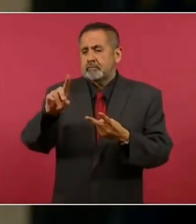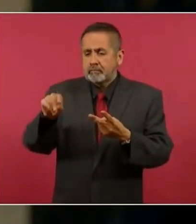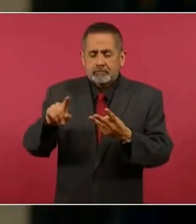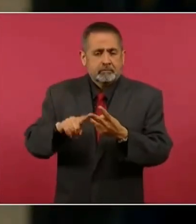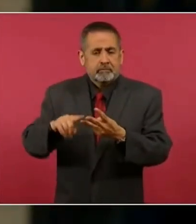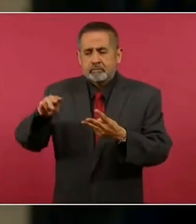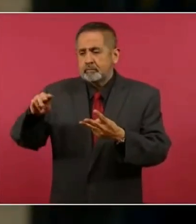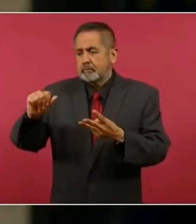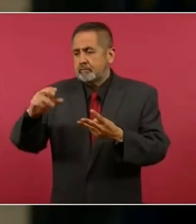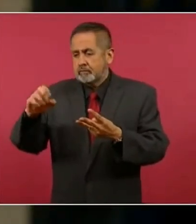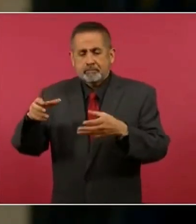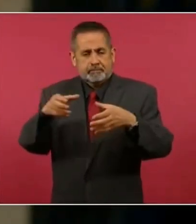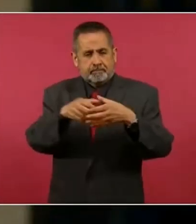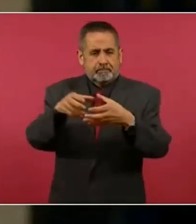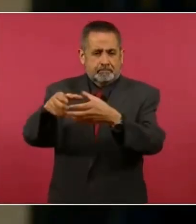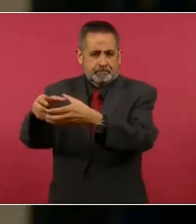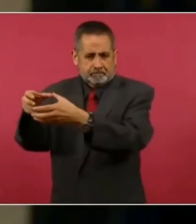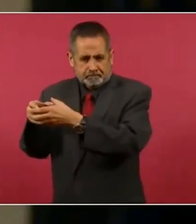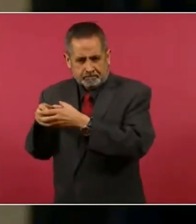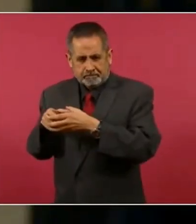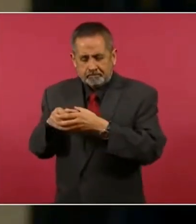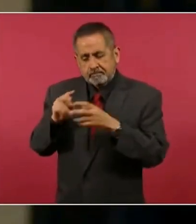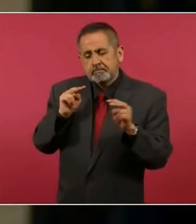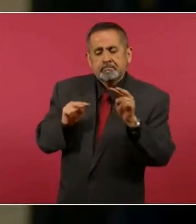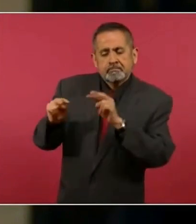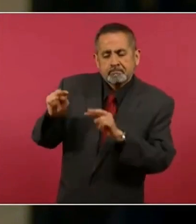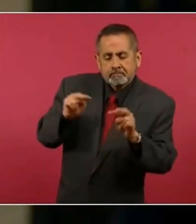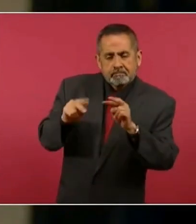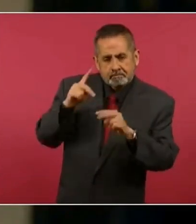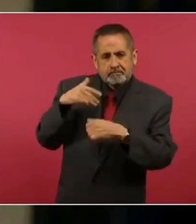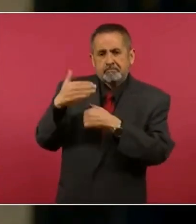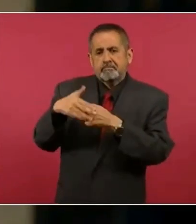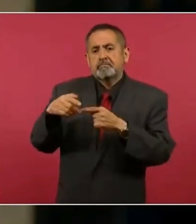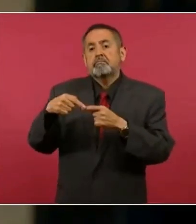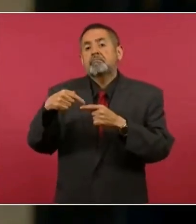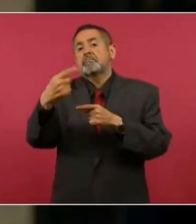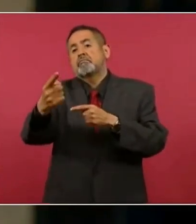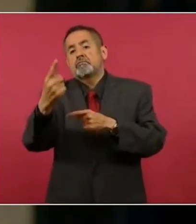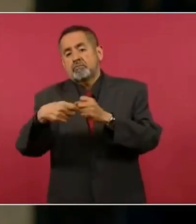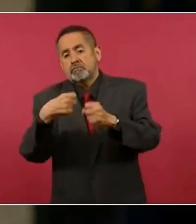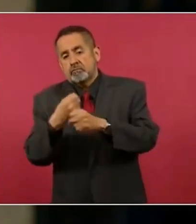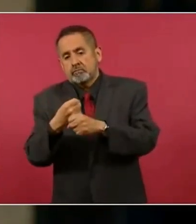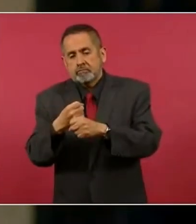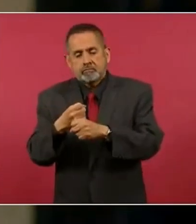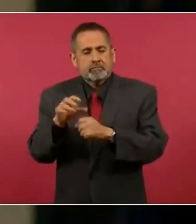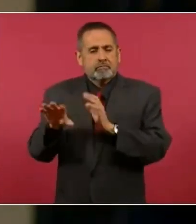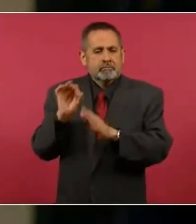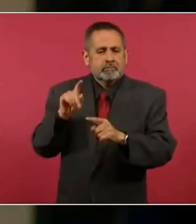Monreal, las corcholatas más visibles a menos de un año de la designación.